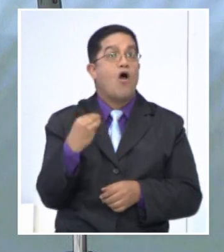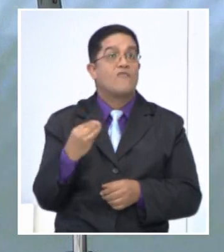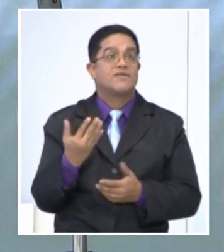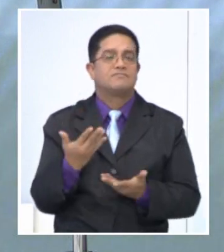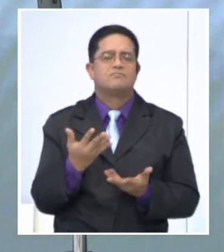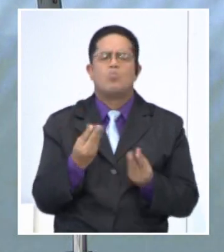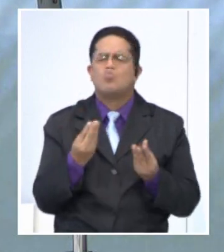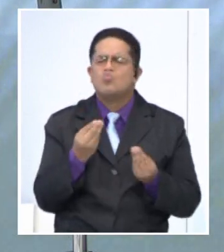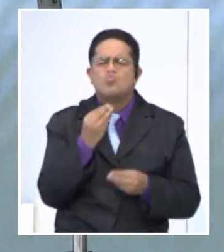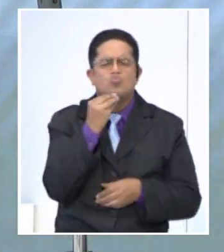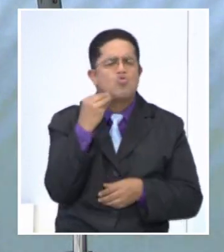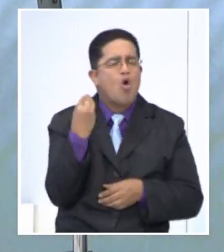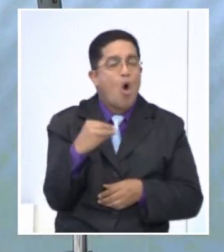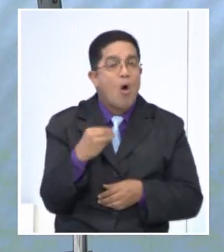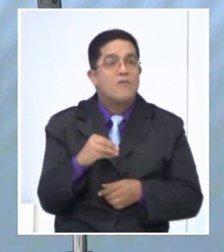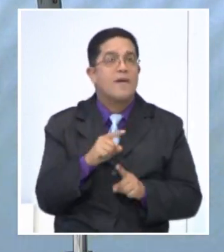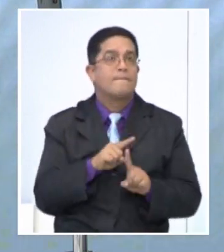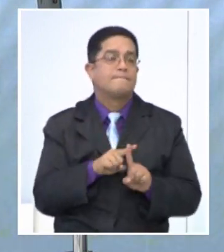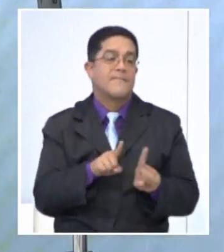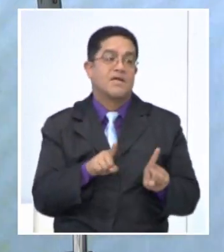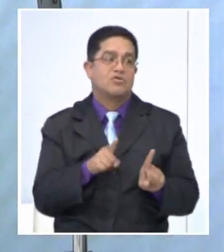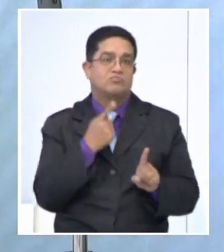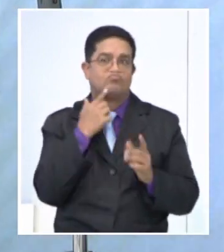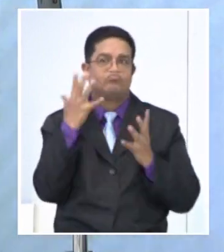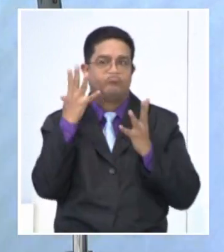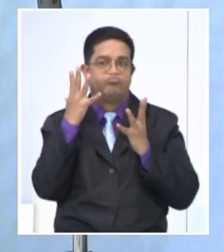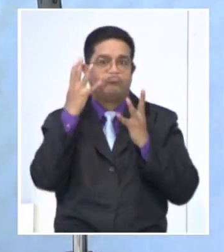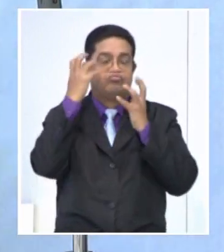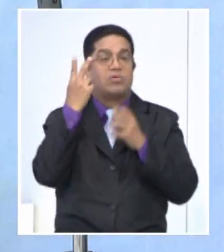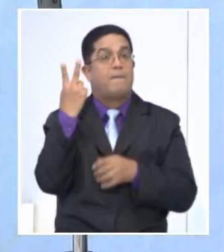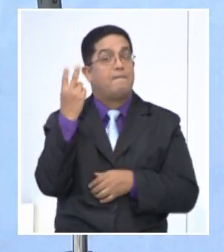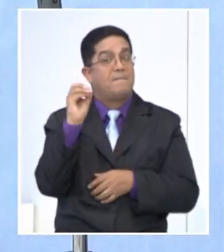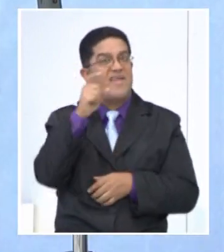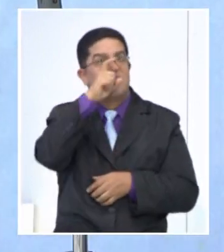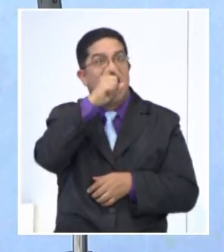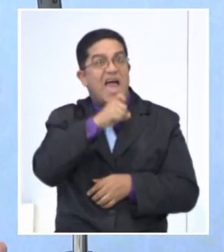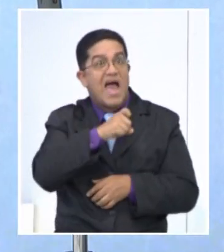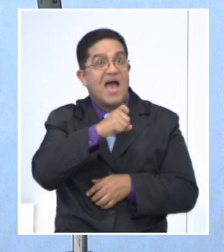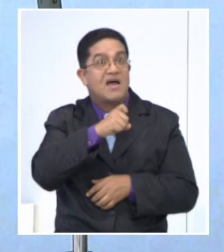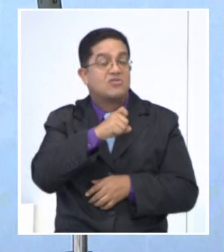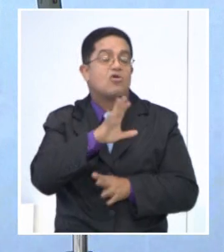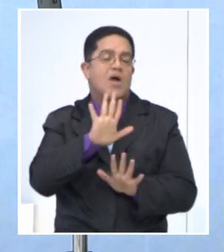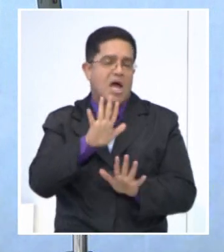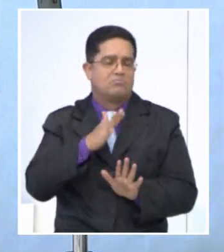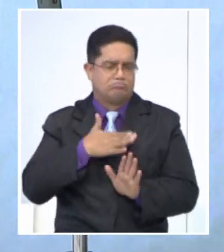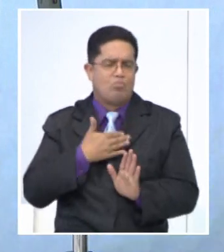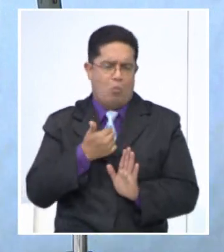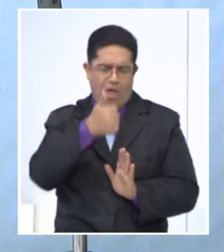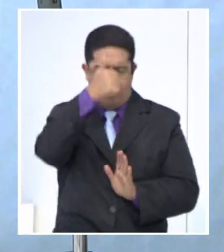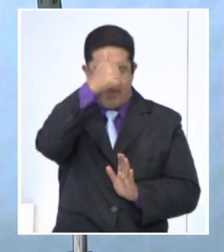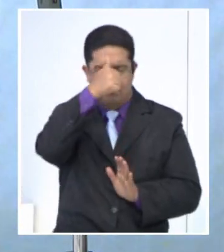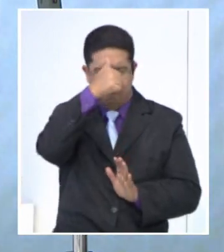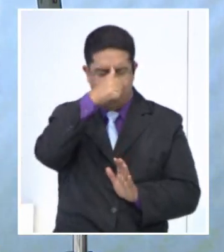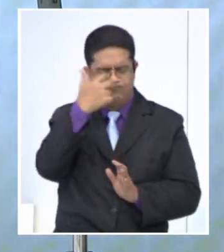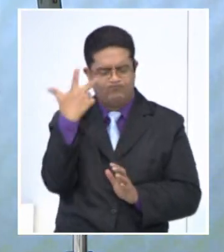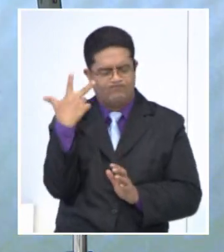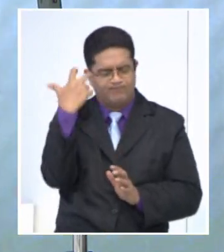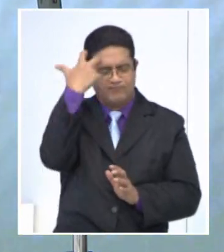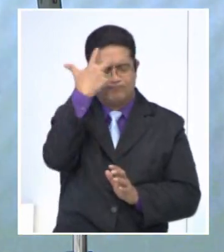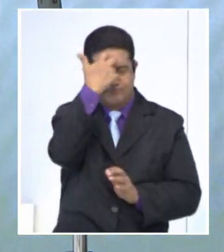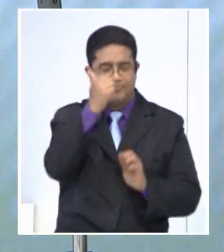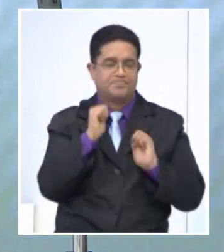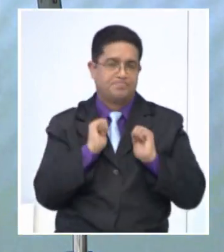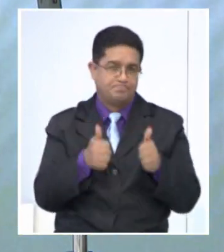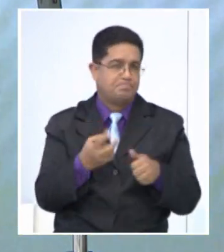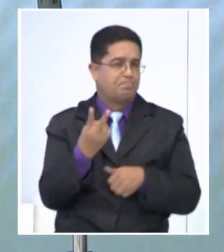joven para ello, pero si tienes arrugas a los 20 años en la frente y son muy exageradas, eres candidato a ponerte Botox. O sea, desde los 20 años no